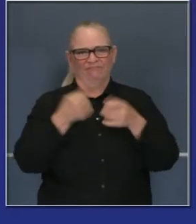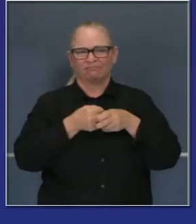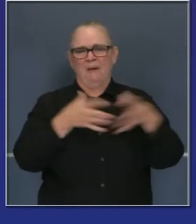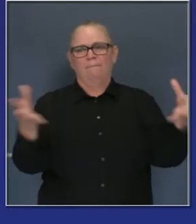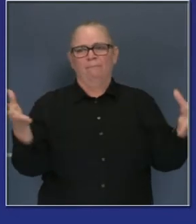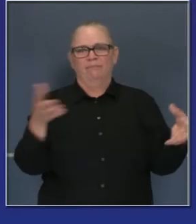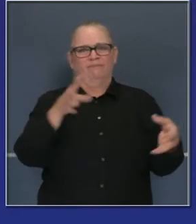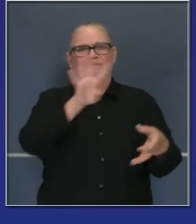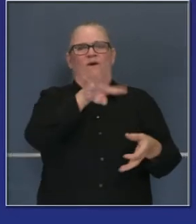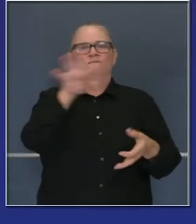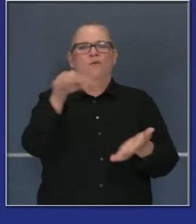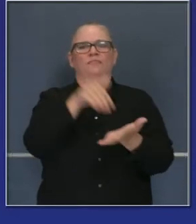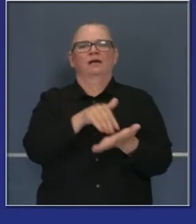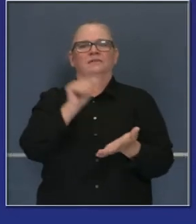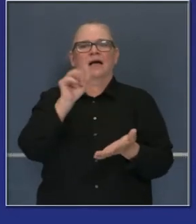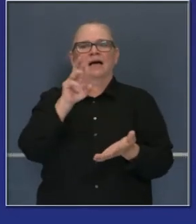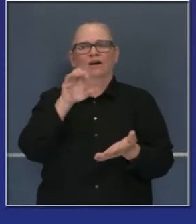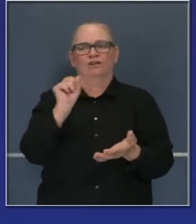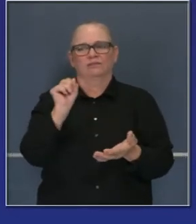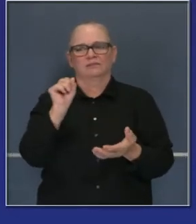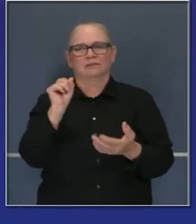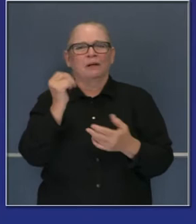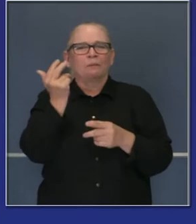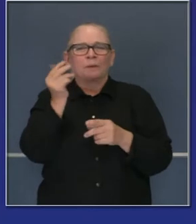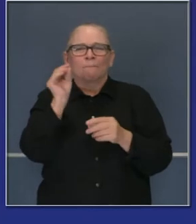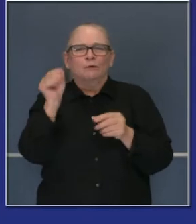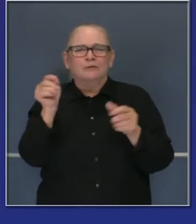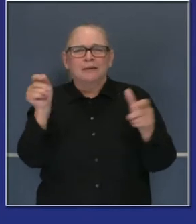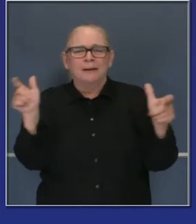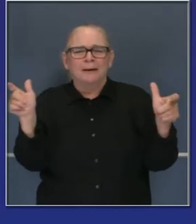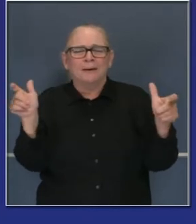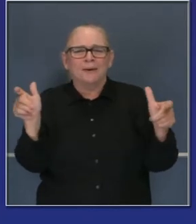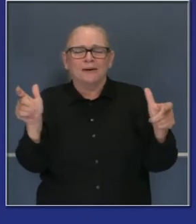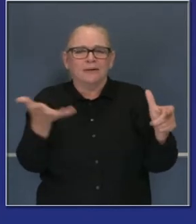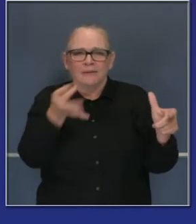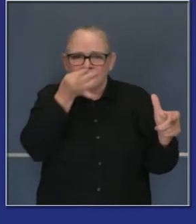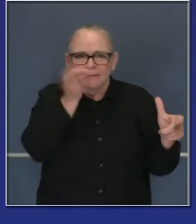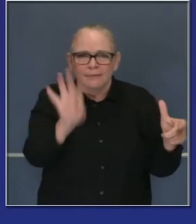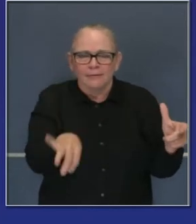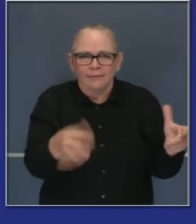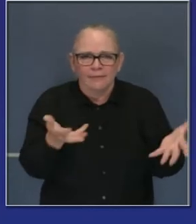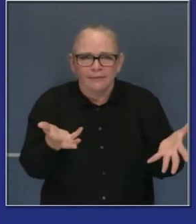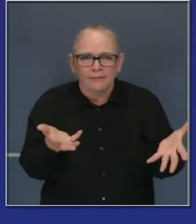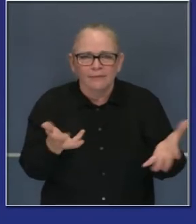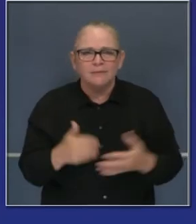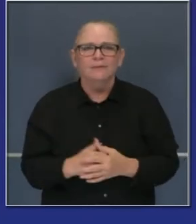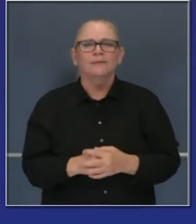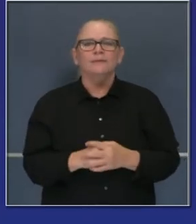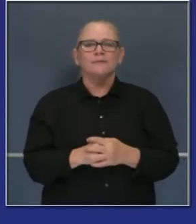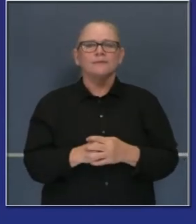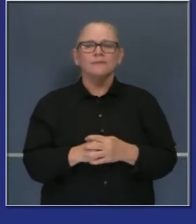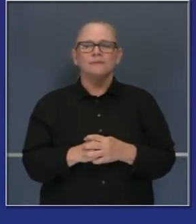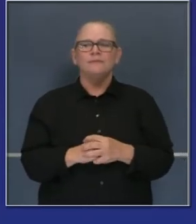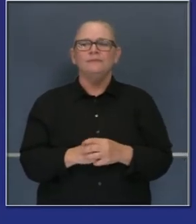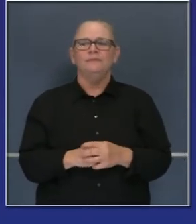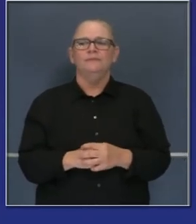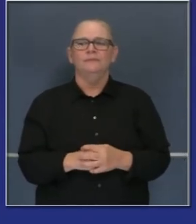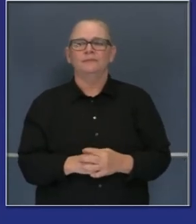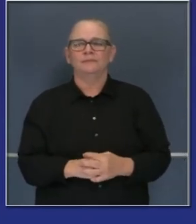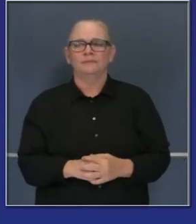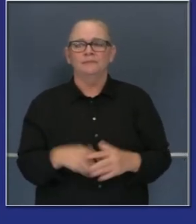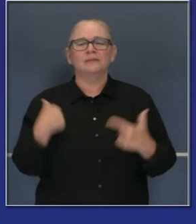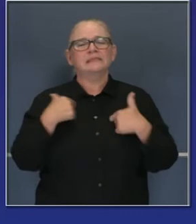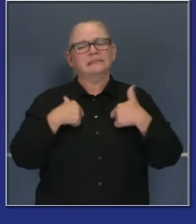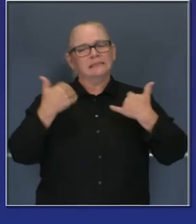44 mil acres solamente 3% contenido esta semana y ahora al tener un panorama más amplio y ver los complejos más grandes y